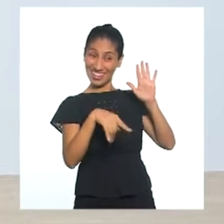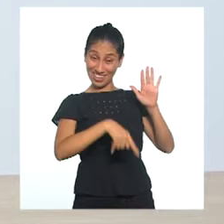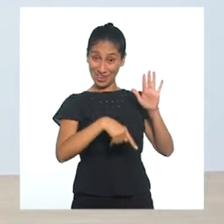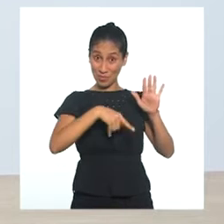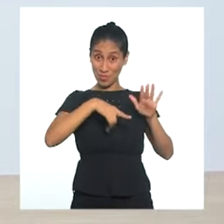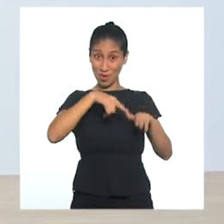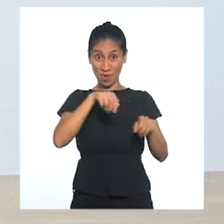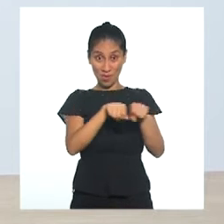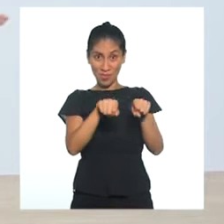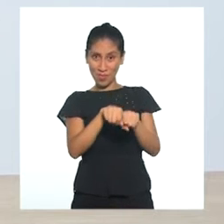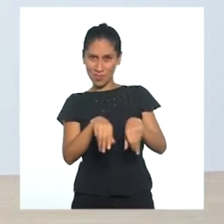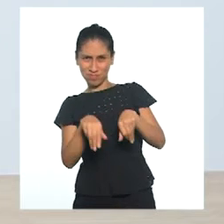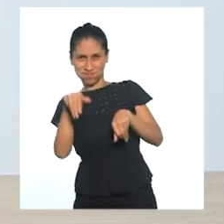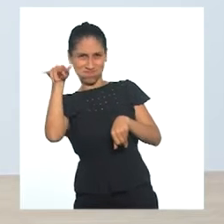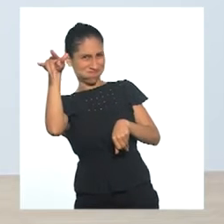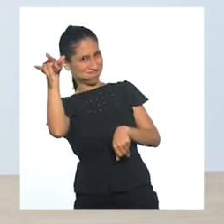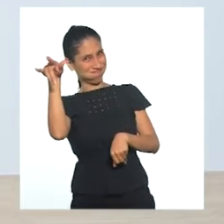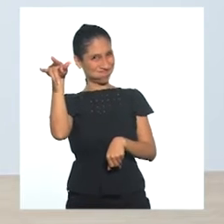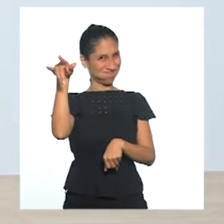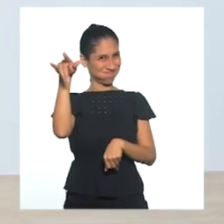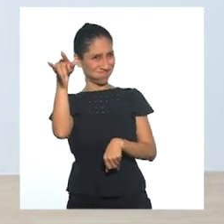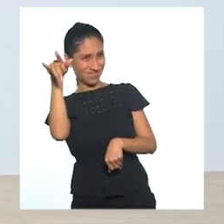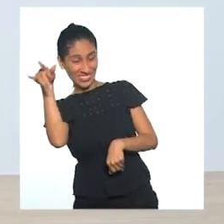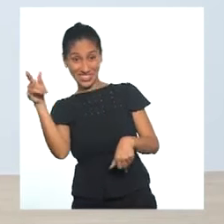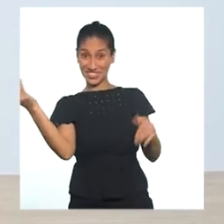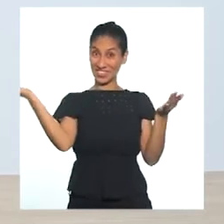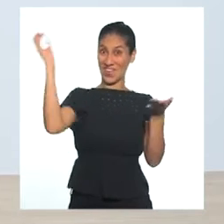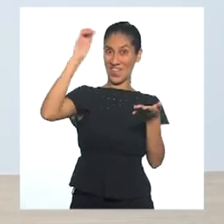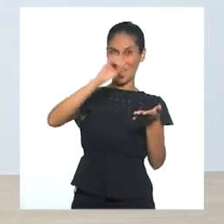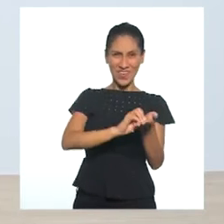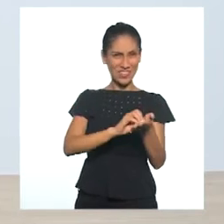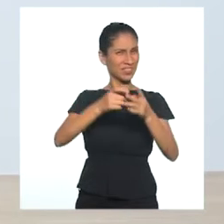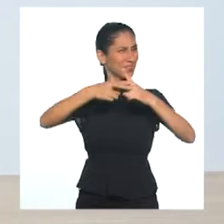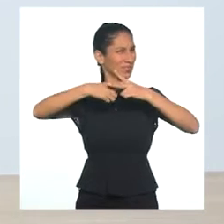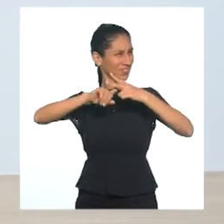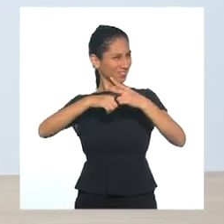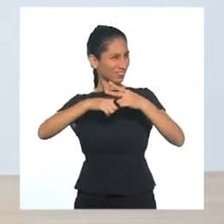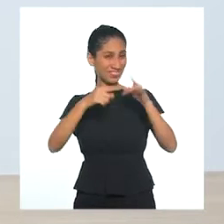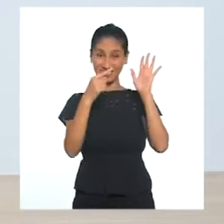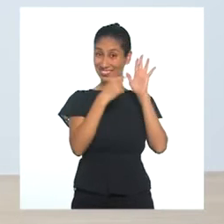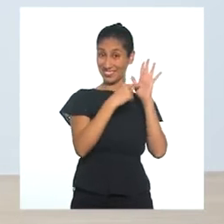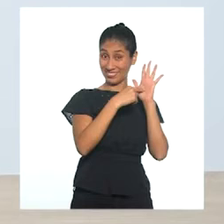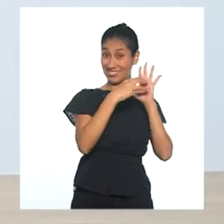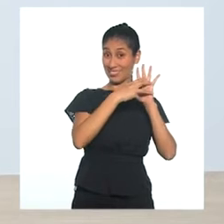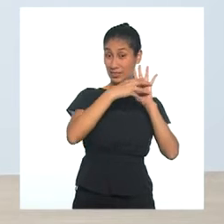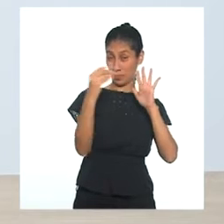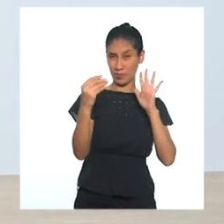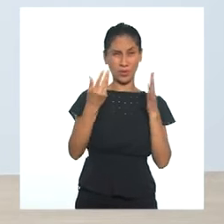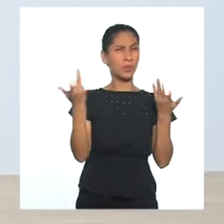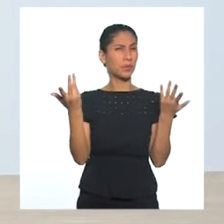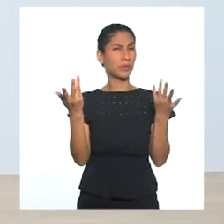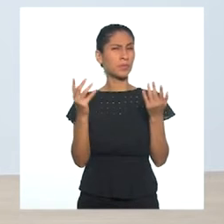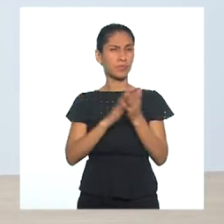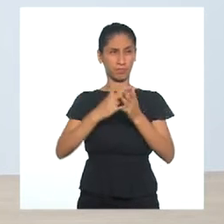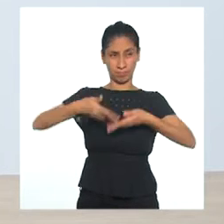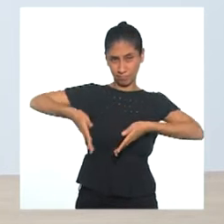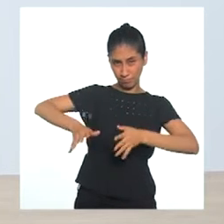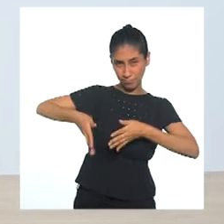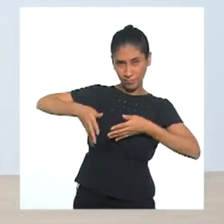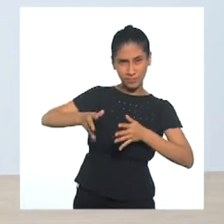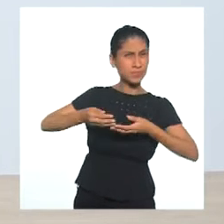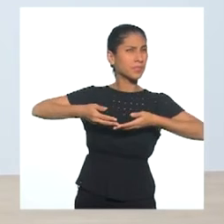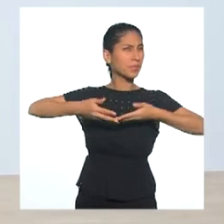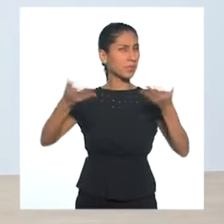perdiendo el equilibrio. Perdemos el equilibrio. ¡Ey, ey, ey, ey, ey! Y comenzamos a tener el equilibrio. Cambiamos de